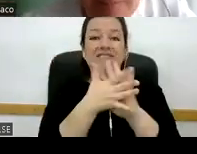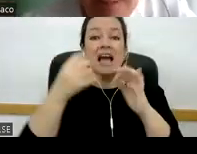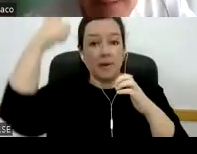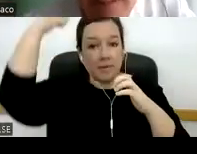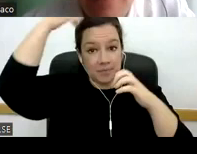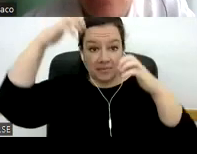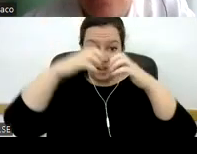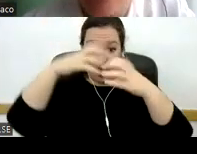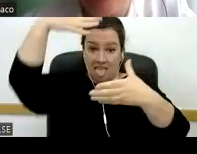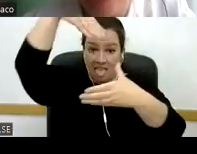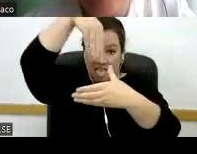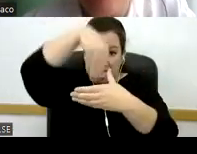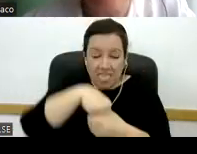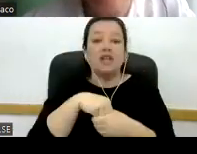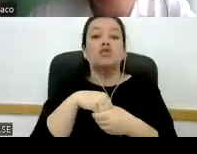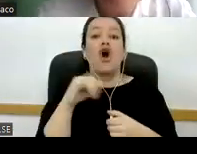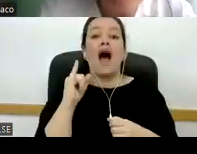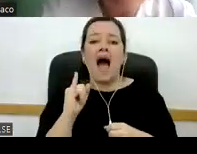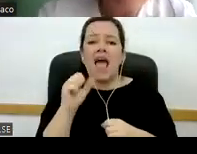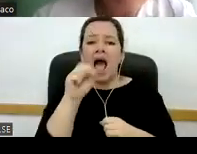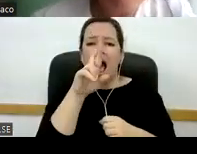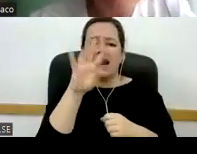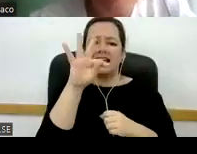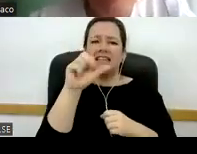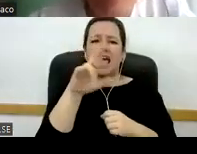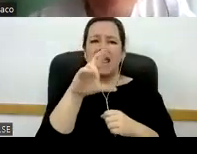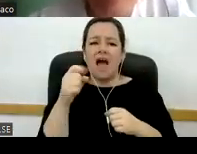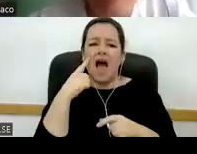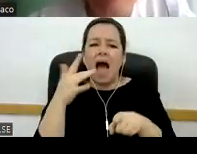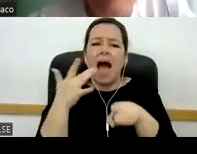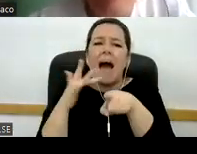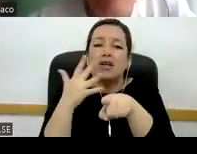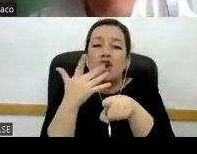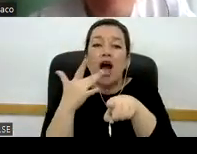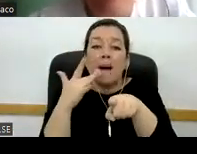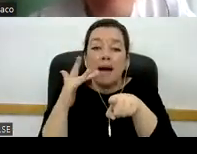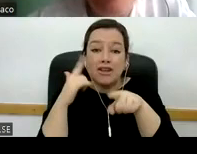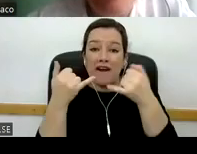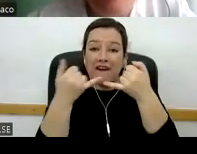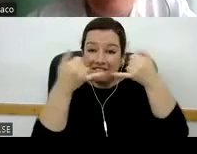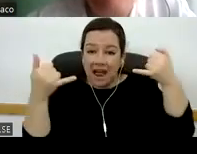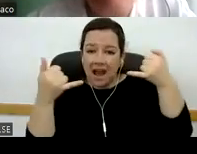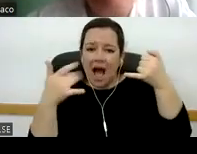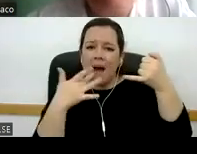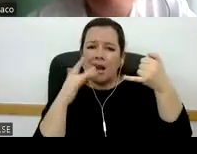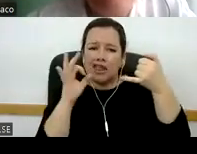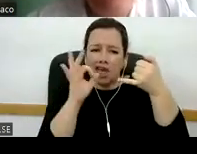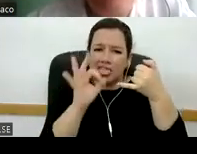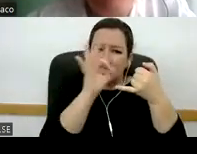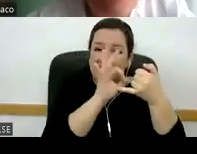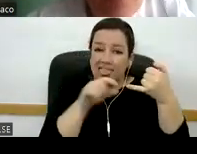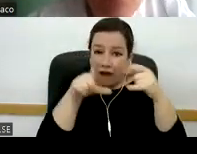la que acaba generando un ictus, un infarto, es un poco esto amarillo que veis aquí en estas arterias.